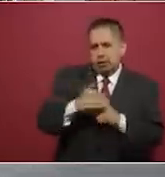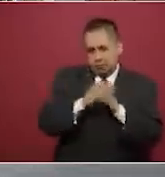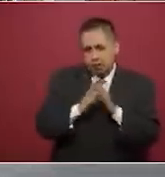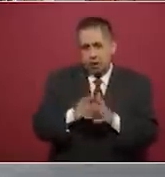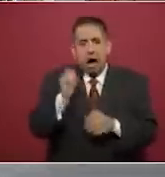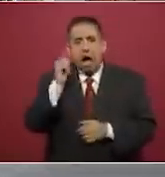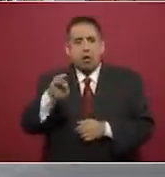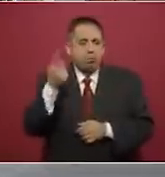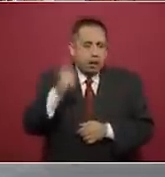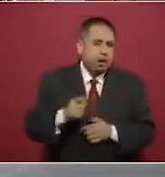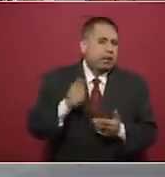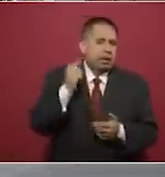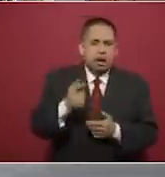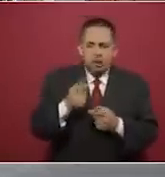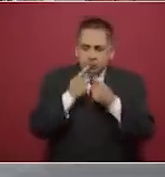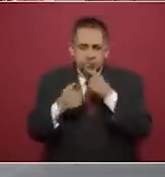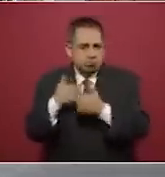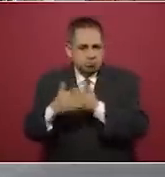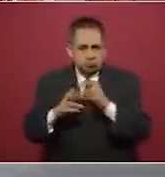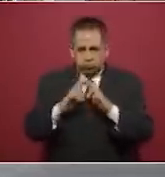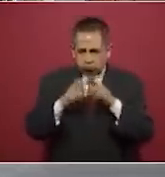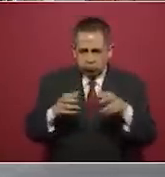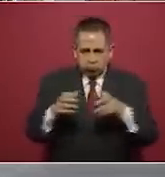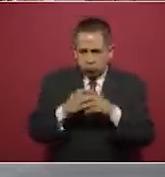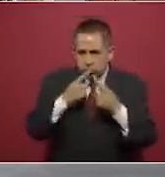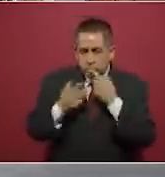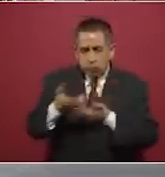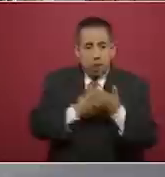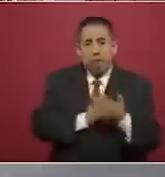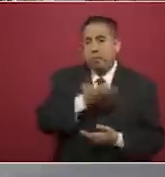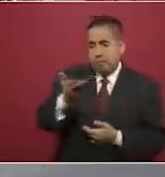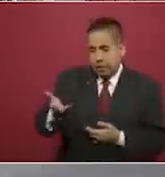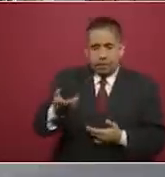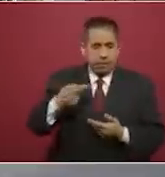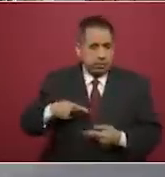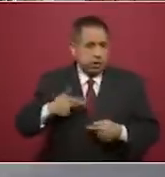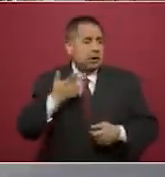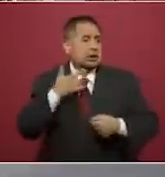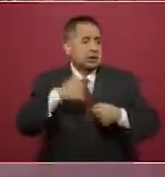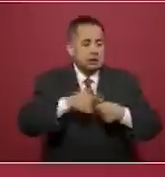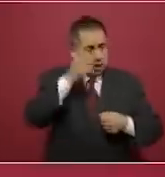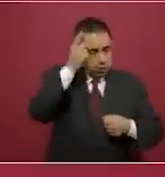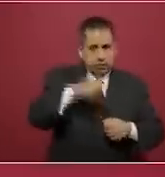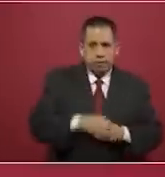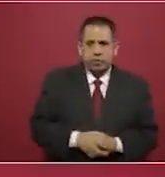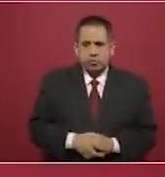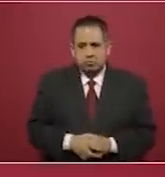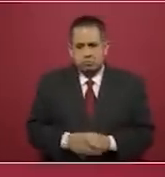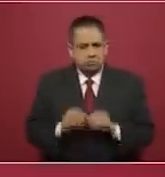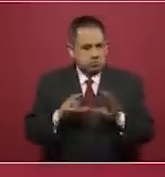giraría alguna instrucción para que se haga este análisis que solicitan los gasolineros desde hoy mismo